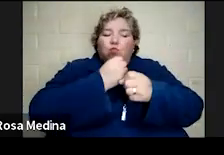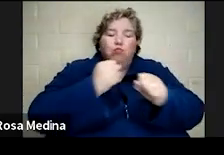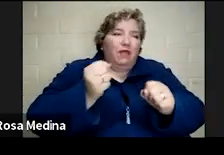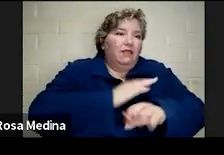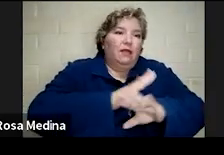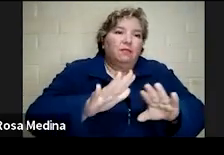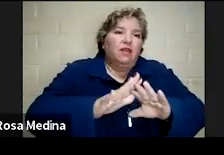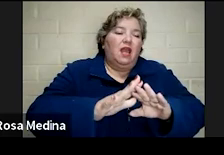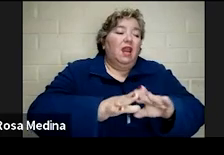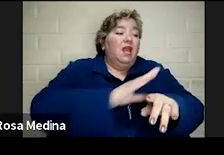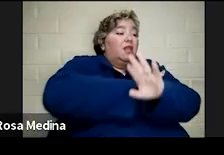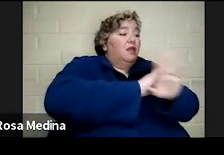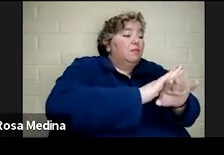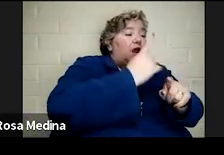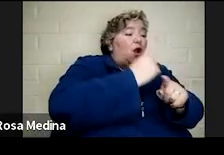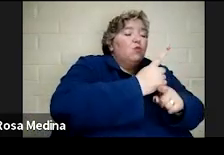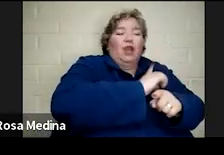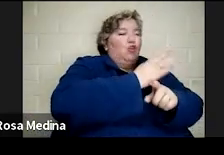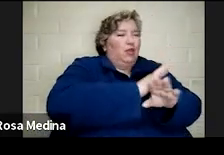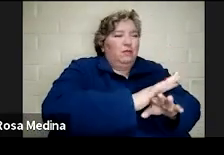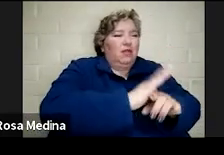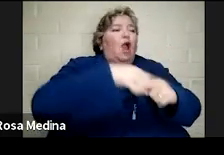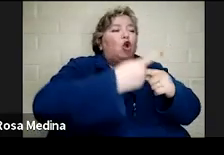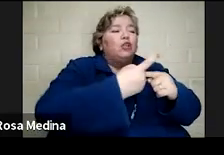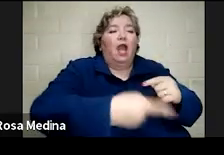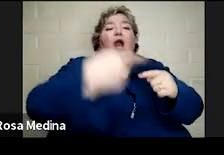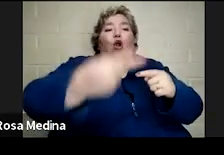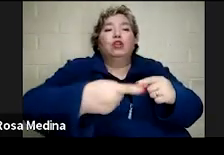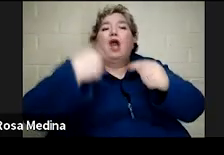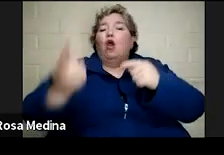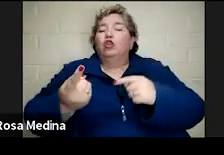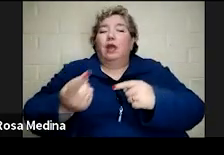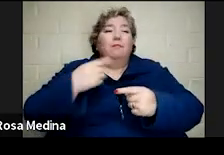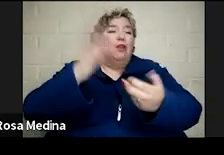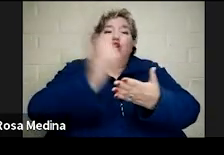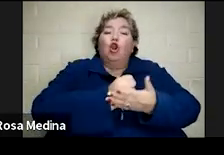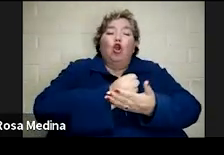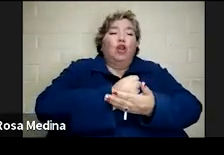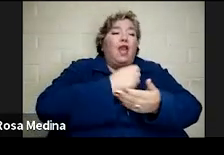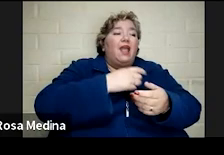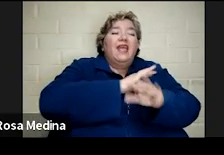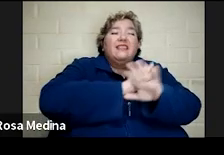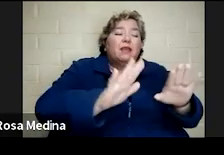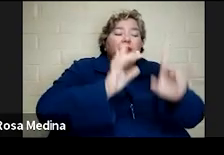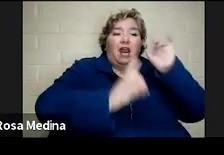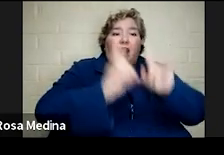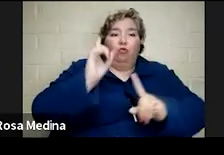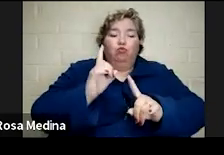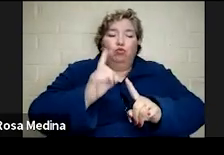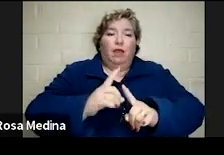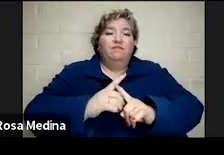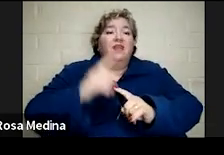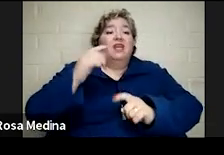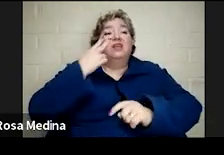logran completar actividades, y en preescolar son actividades cortísimas, pero igual así no logran completarla. Y en general son niños que pareciera como